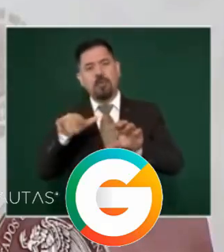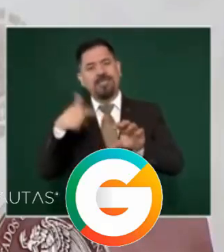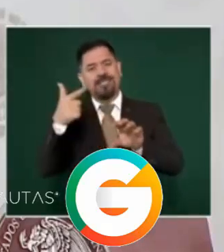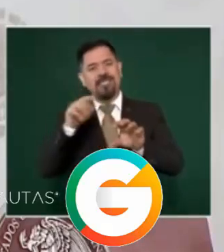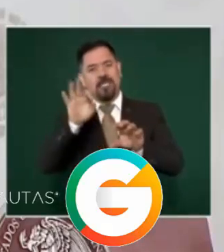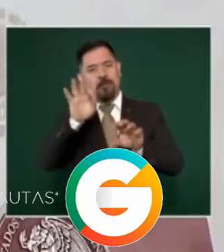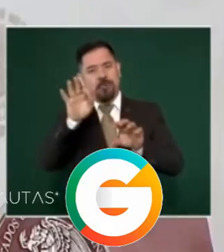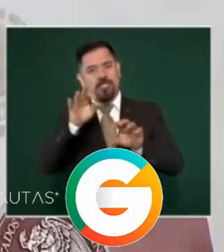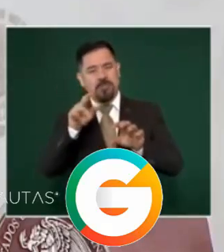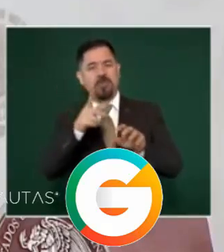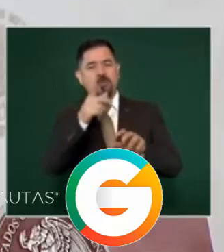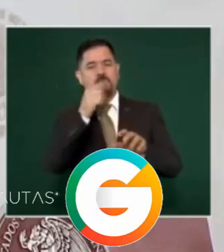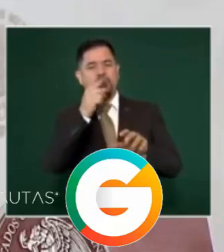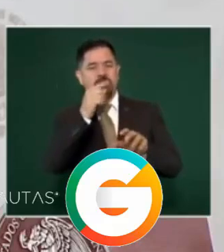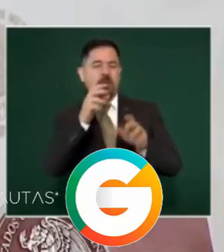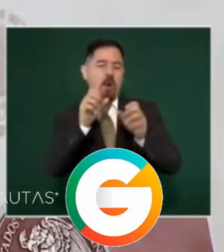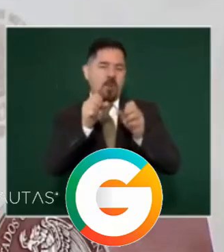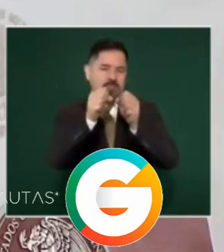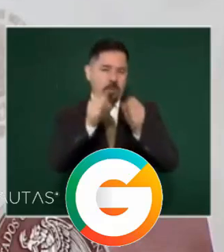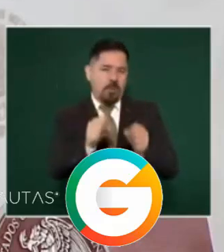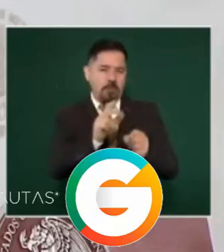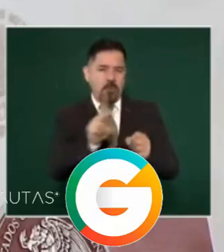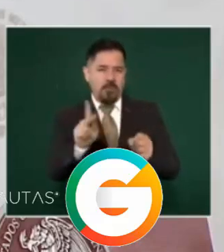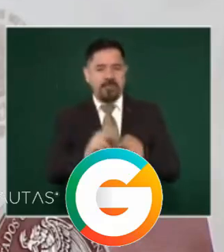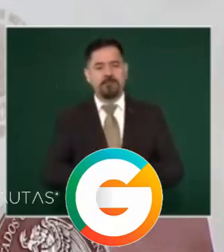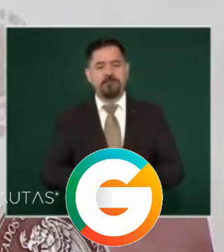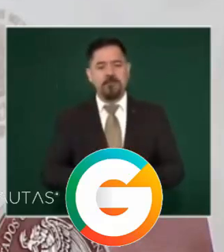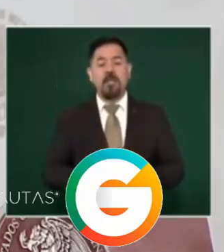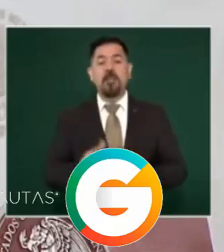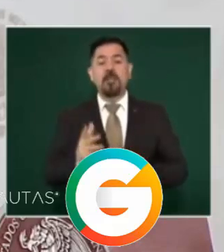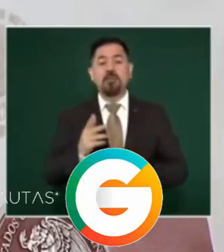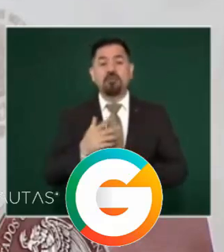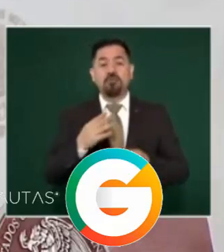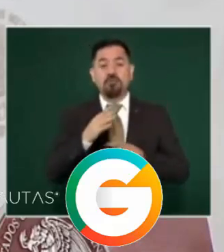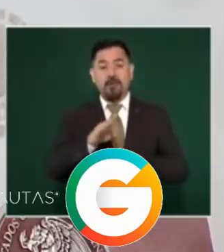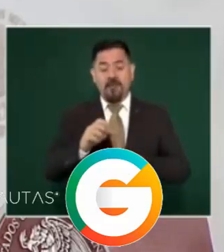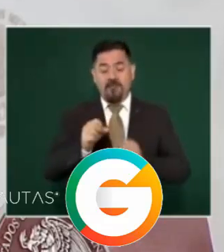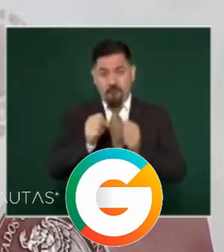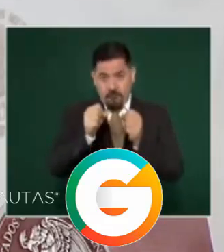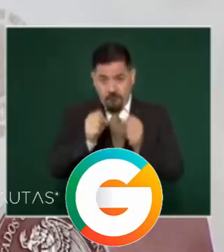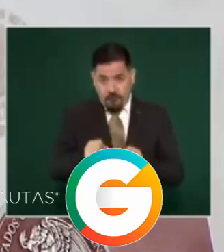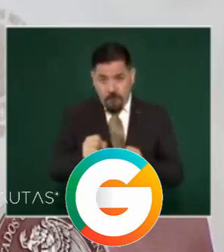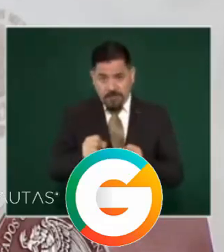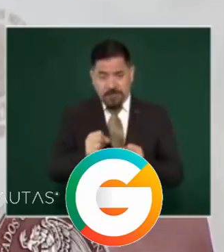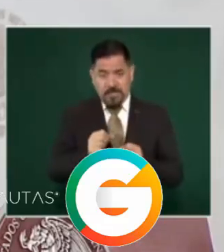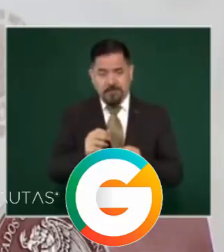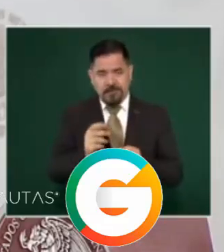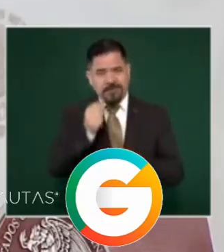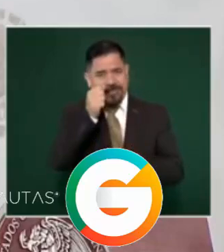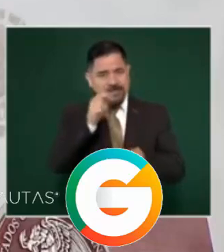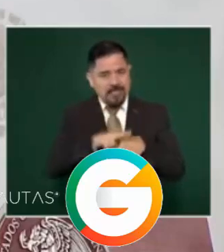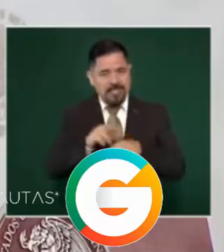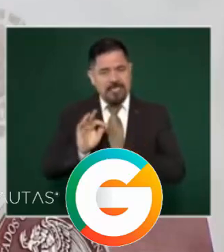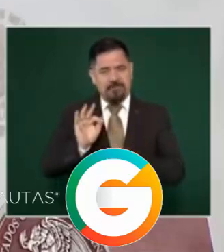Estado. En cuanto a fuerzas de seguridad del Estado mexicano, tenemos a la Secretaría de la Defensa con